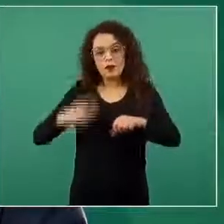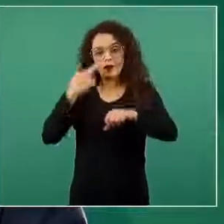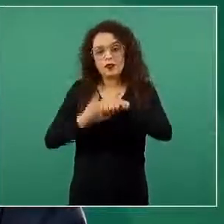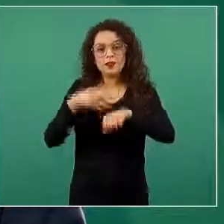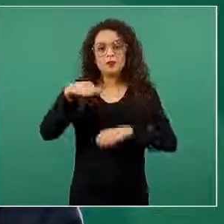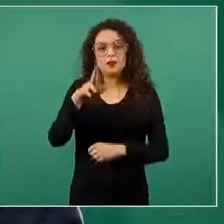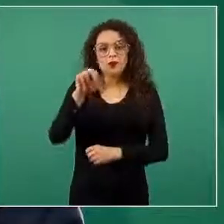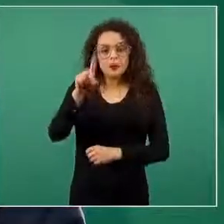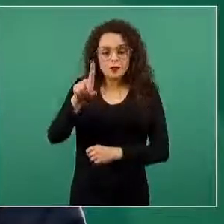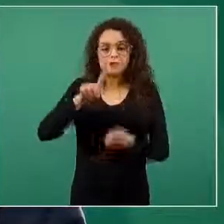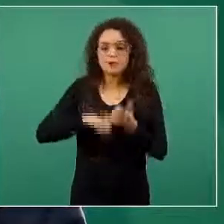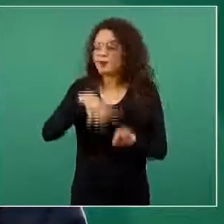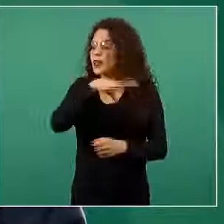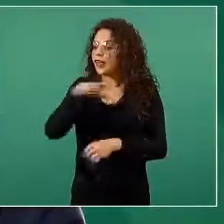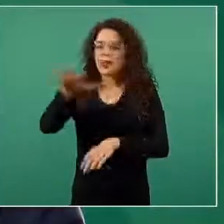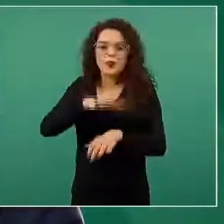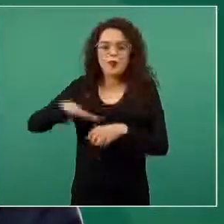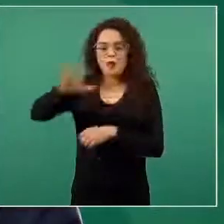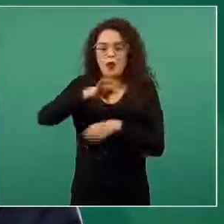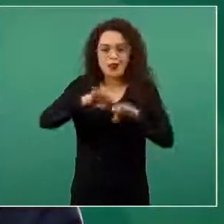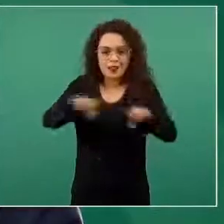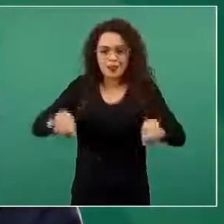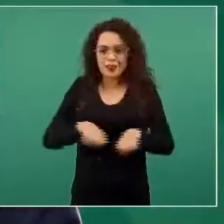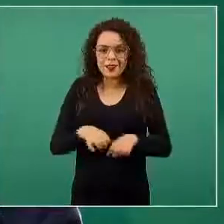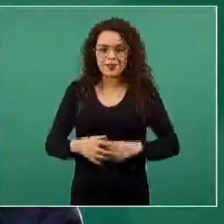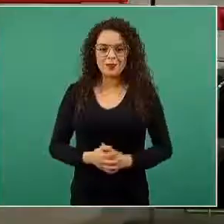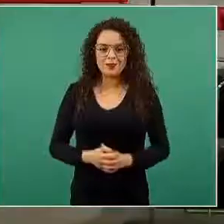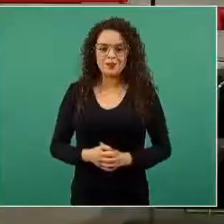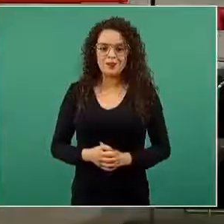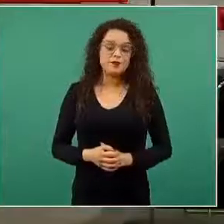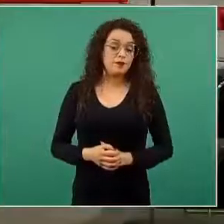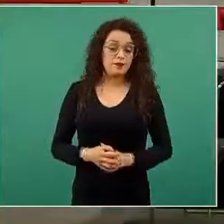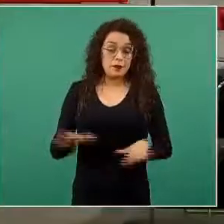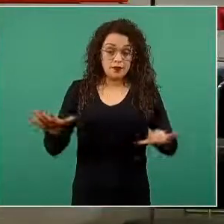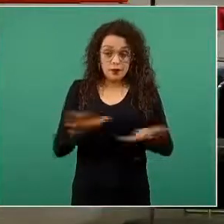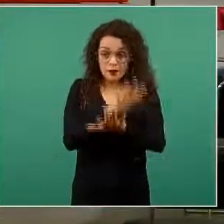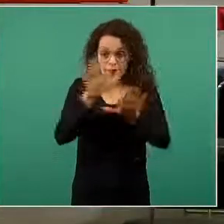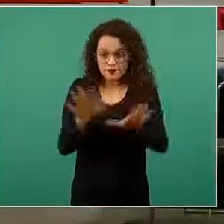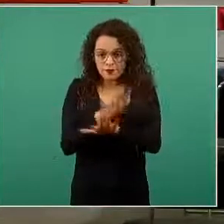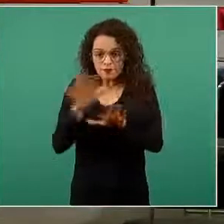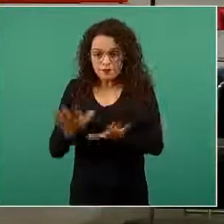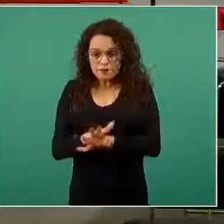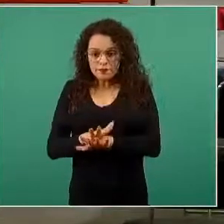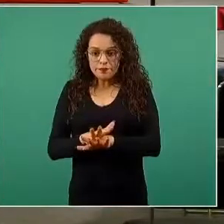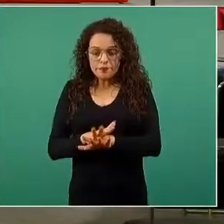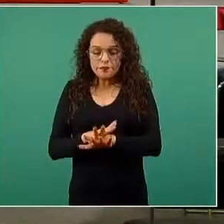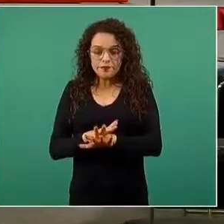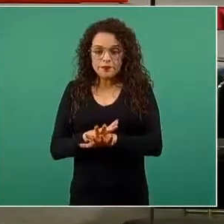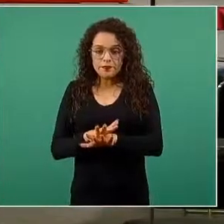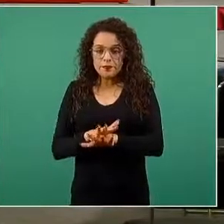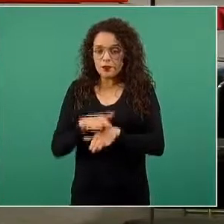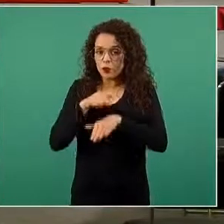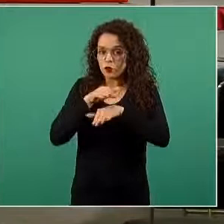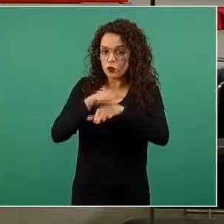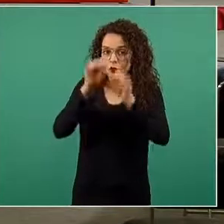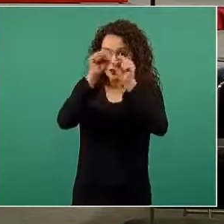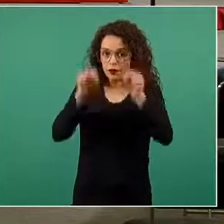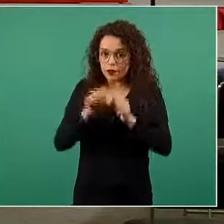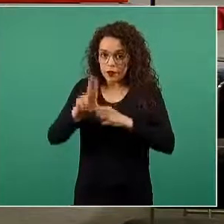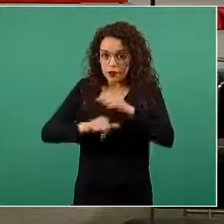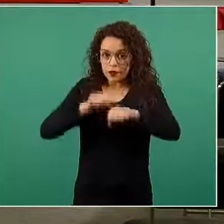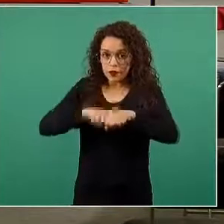Heine y en general con todos sus equipos. En la transformación que estamos conduciendo del Sistema Nacional de